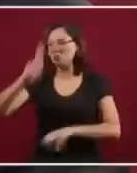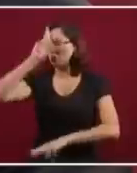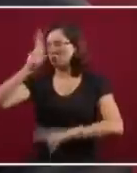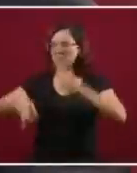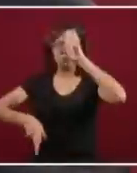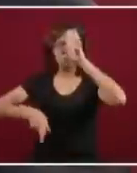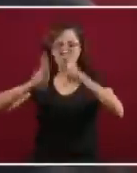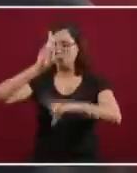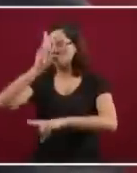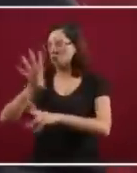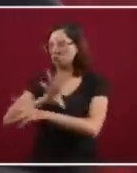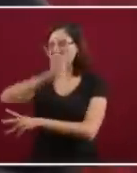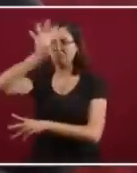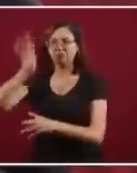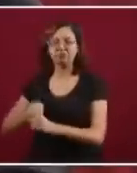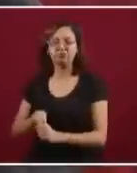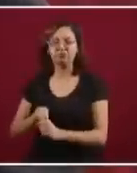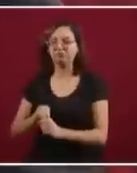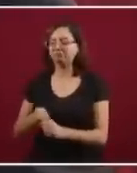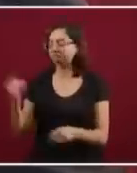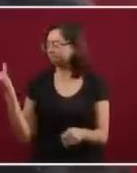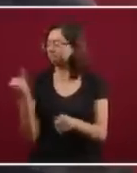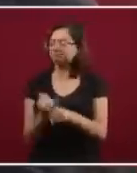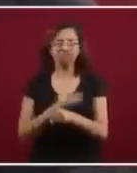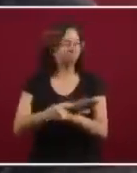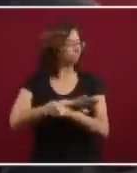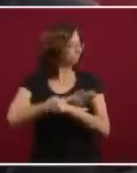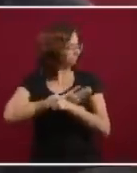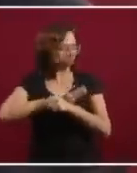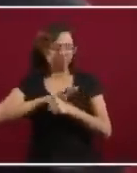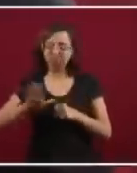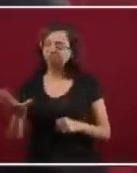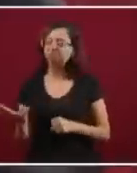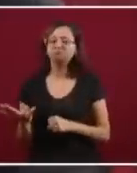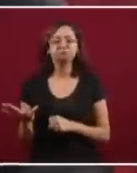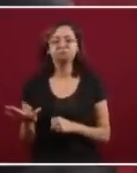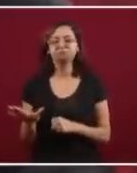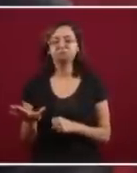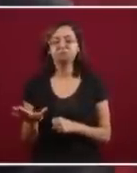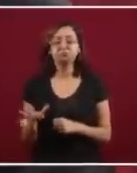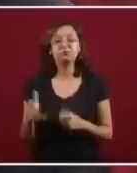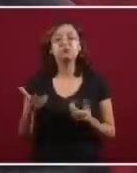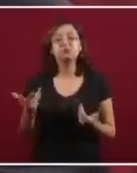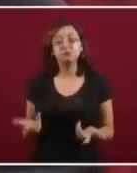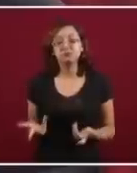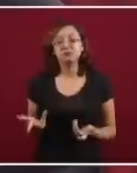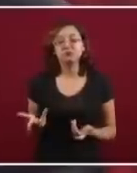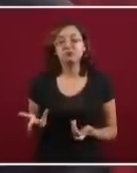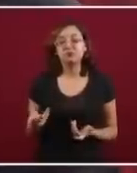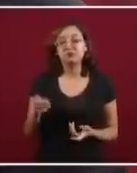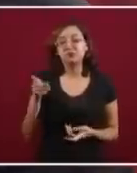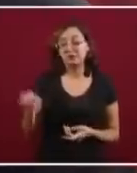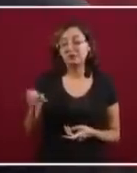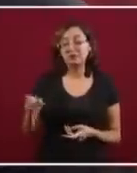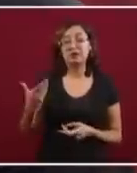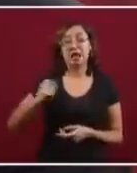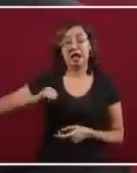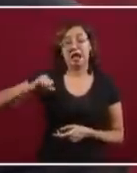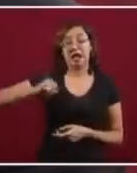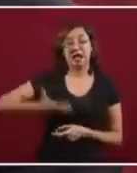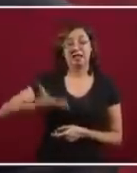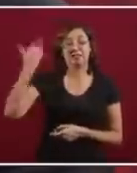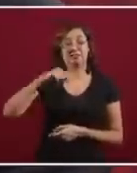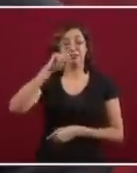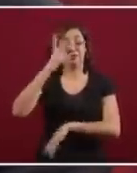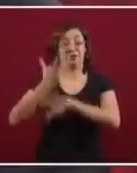y lo que dicen es imposible lo que se necesita y ahí es no en ese espectro es donde estaba esta postura del gobierno